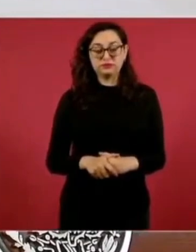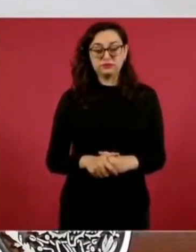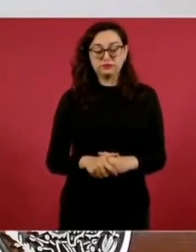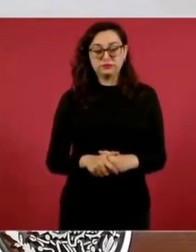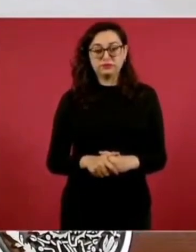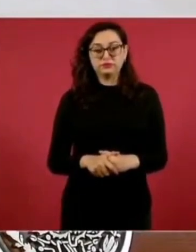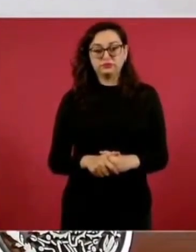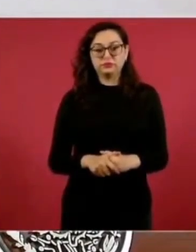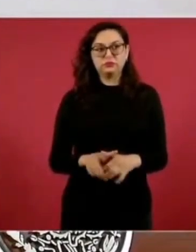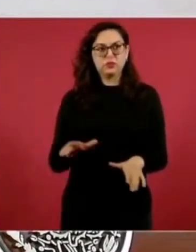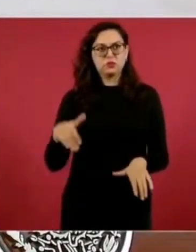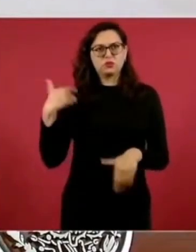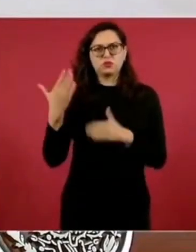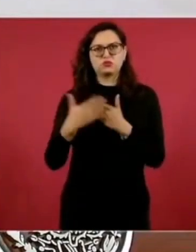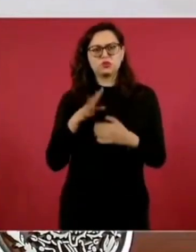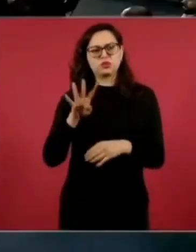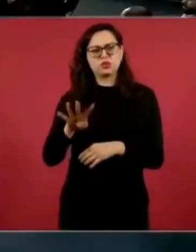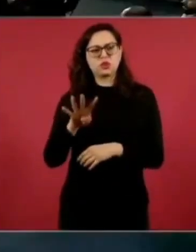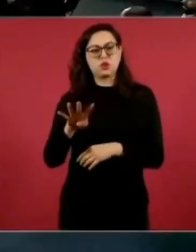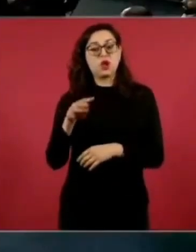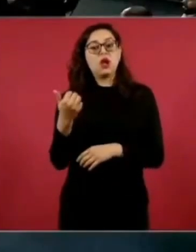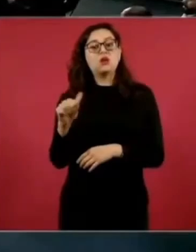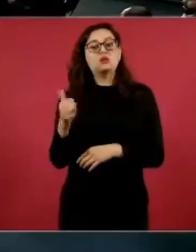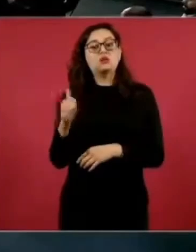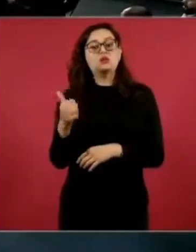de agosto, ¿qué cae? ¿Ah?